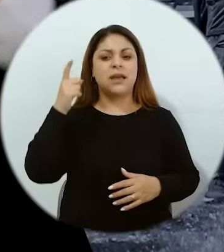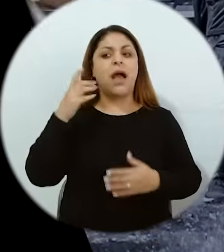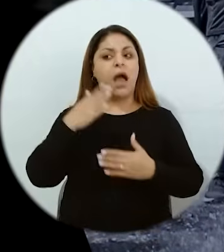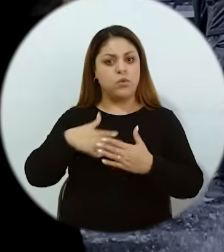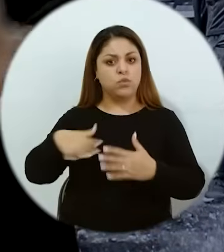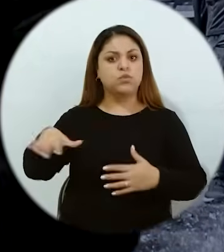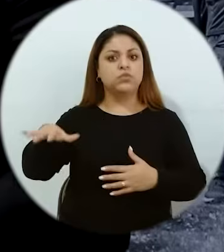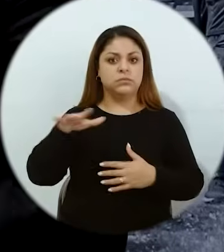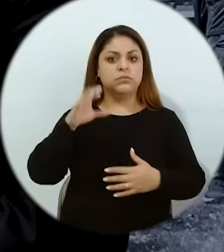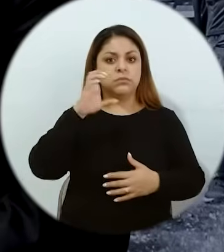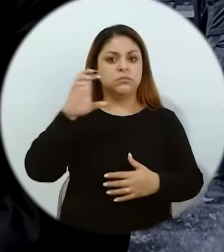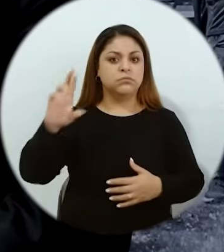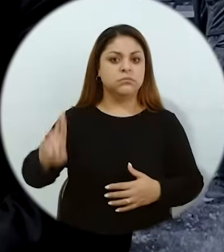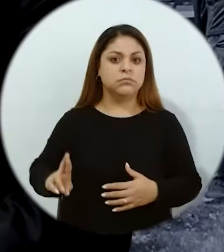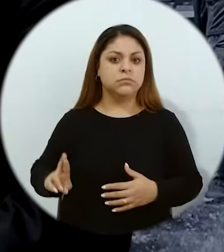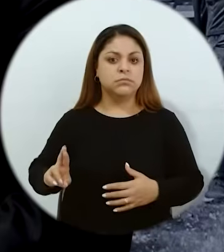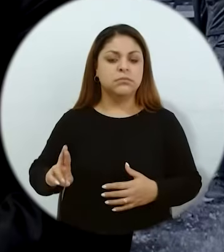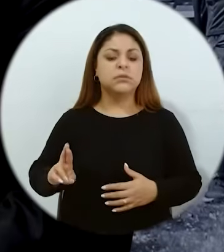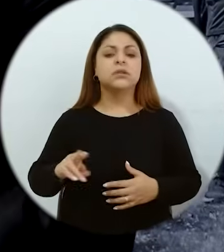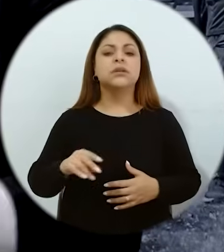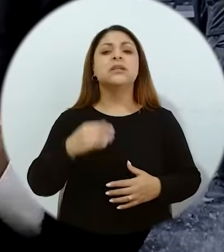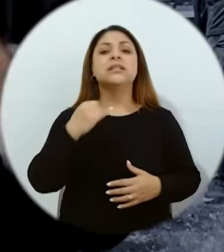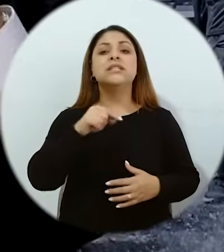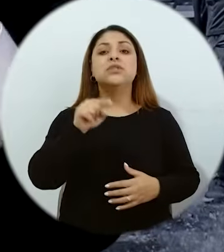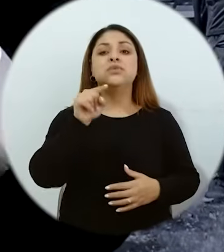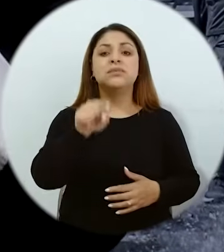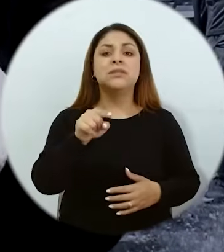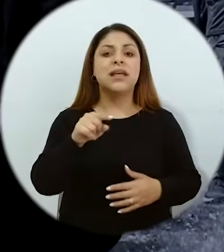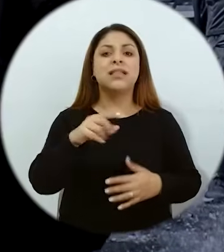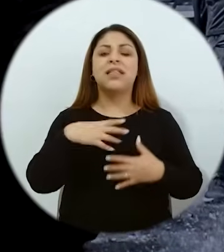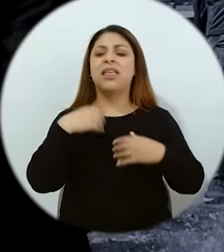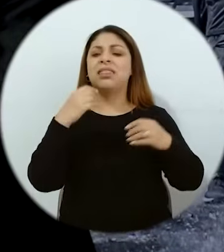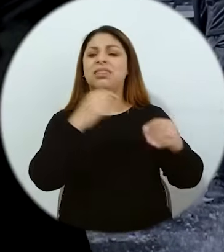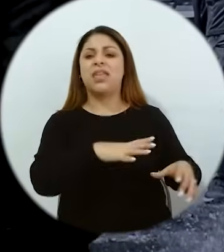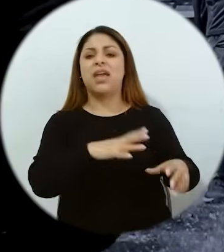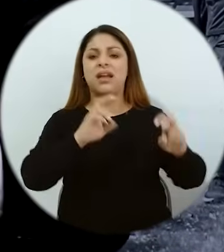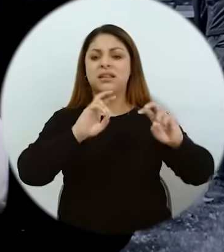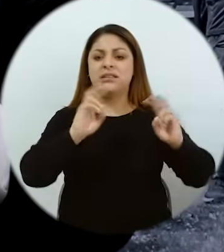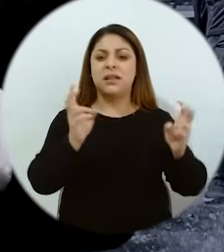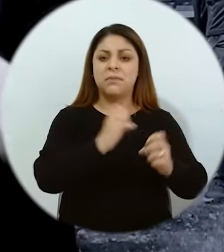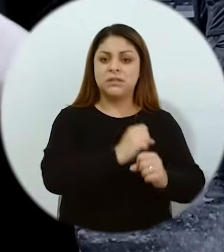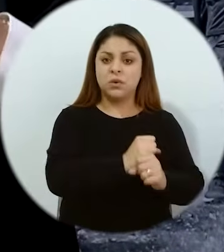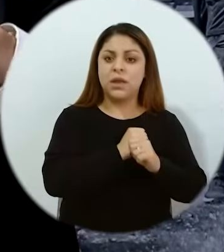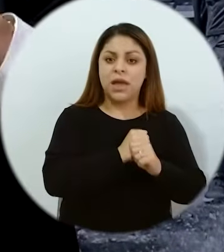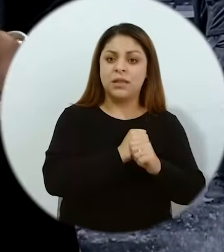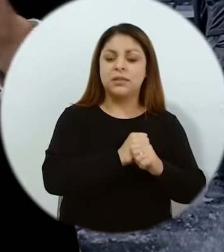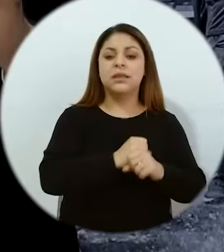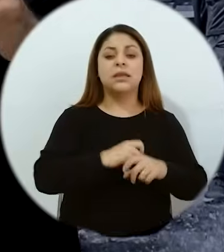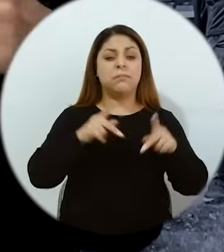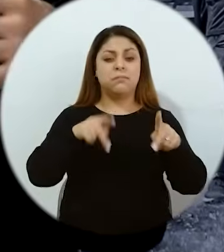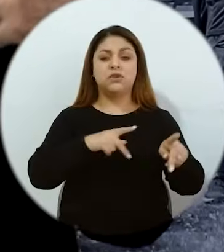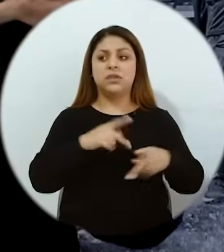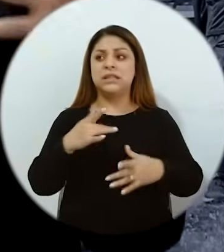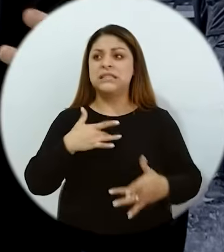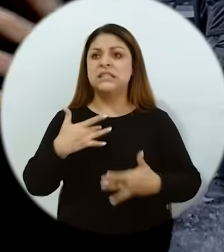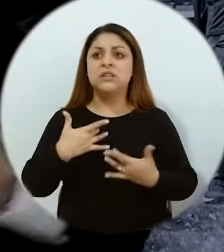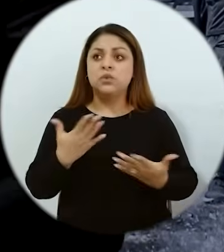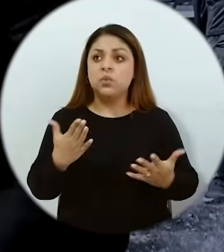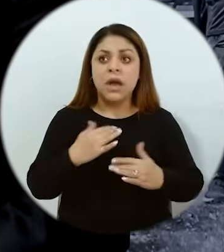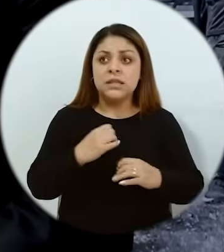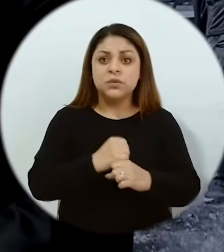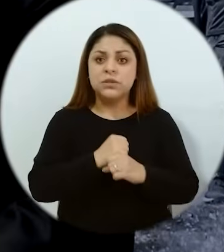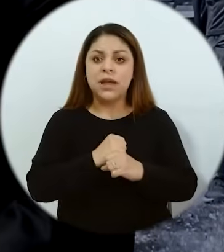un sector de la población costarricense. Si usted abandona el tema de seguridad y hace que la gente sienta una